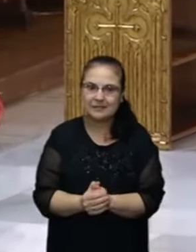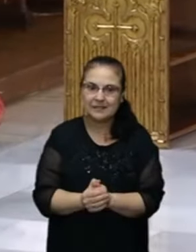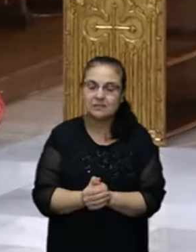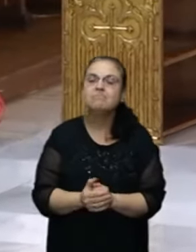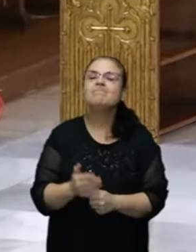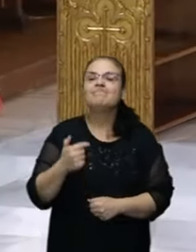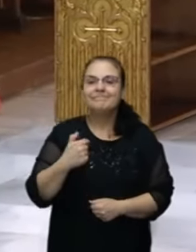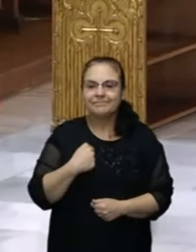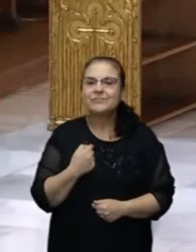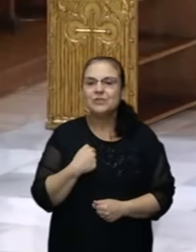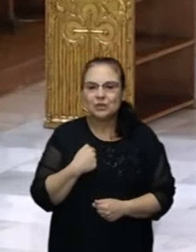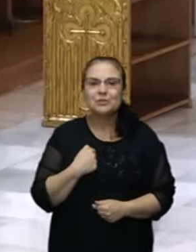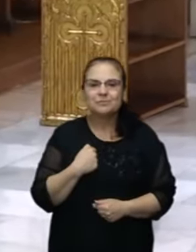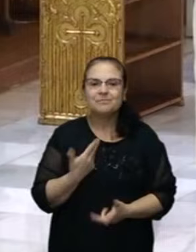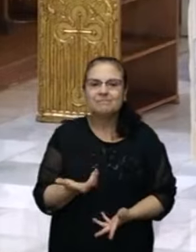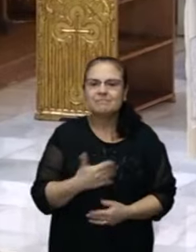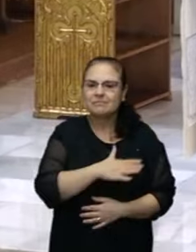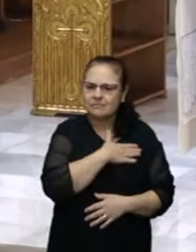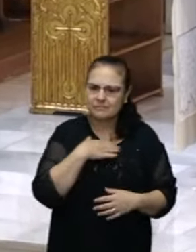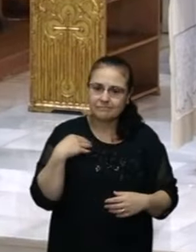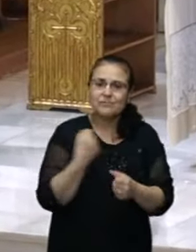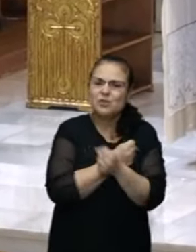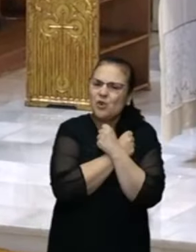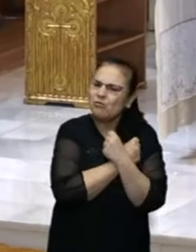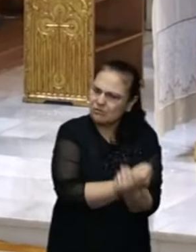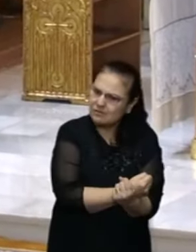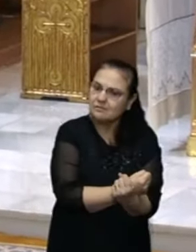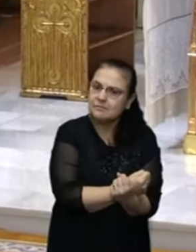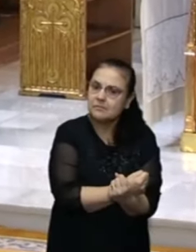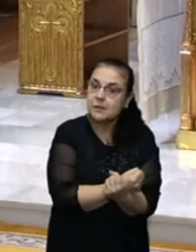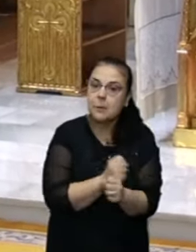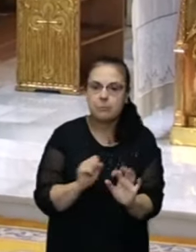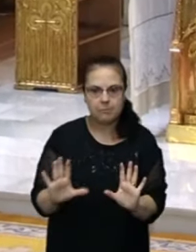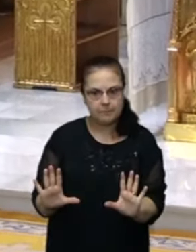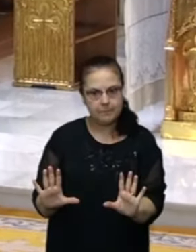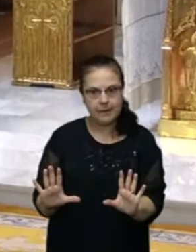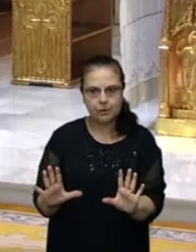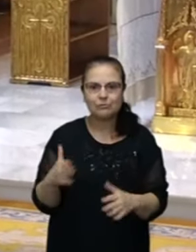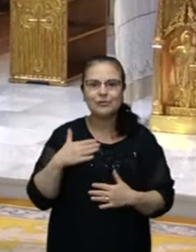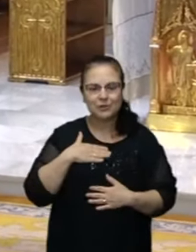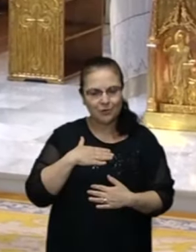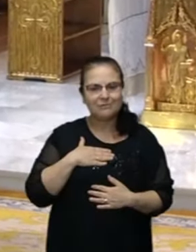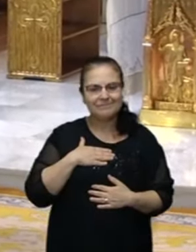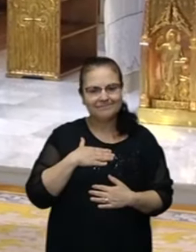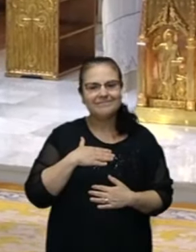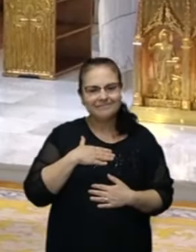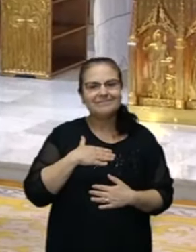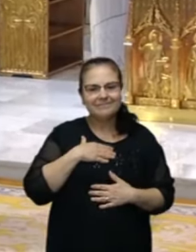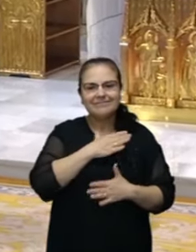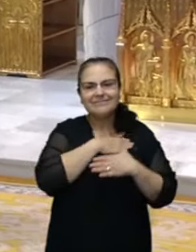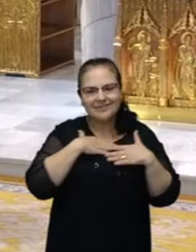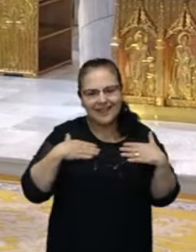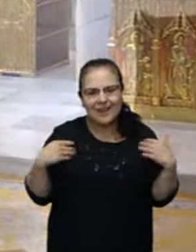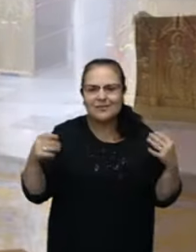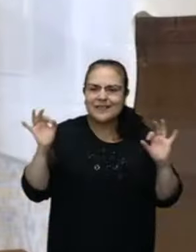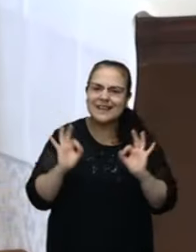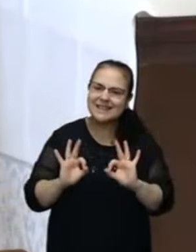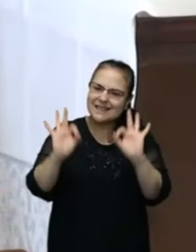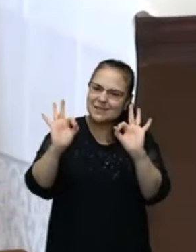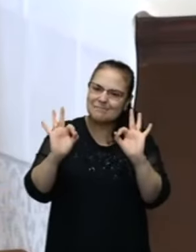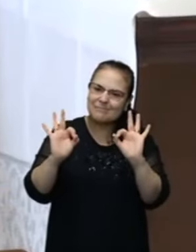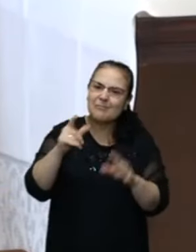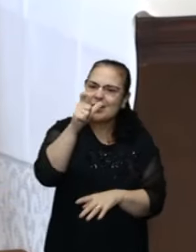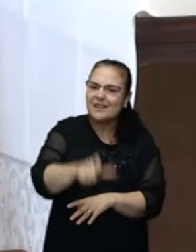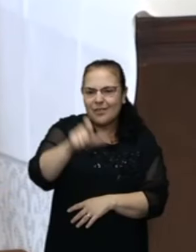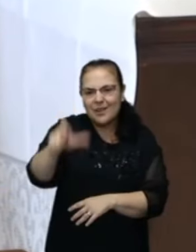yo os quiero, pero tengo preferencia por los más débiles.